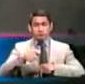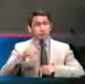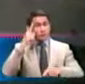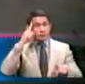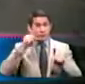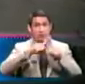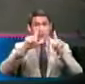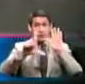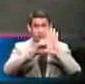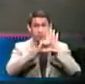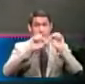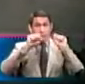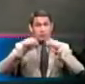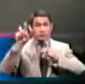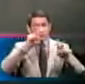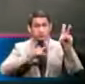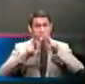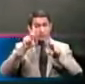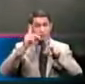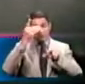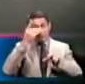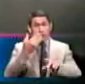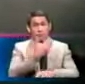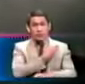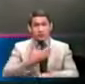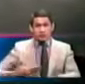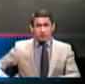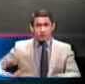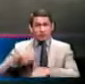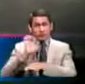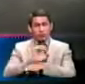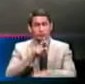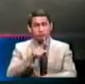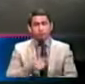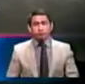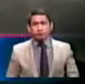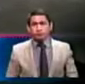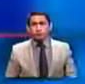ley irá a una revisión final del presidente de la República. Cristian Hidalgo, TC Televisión.